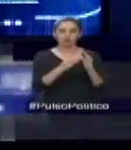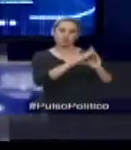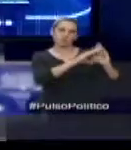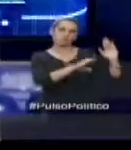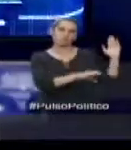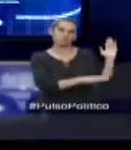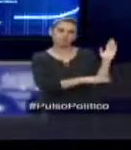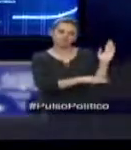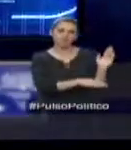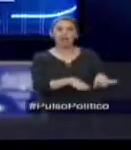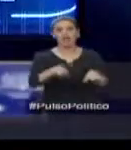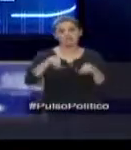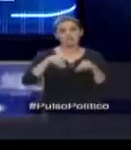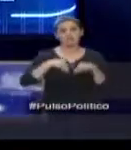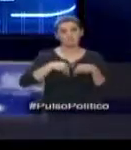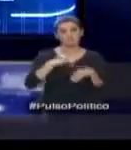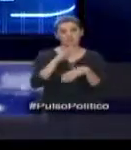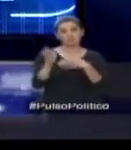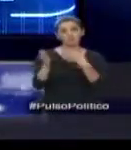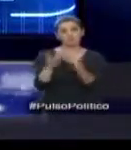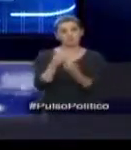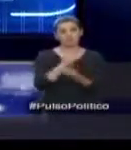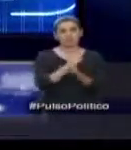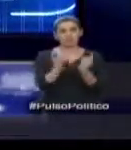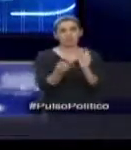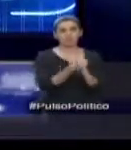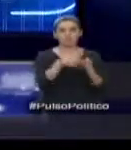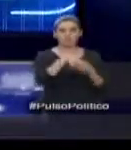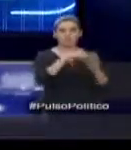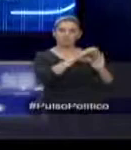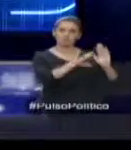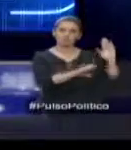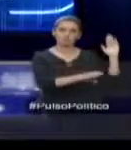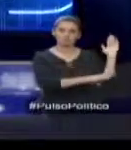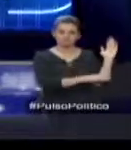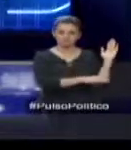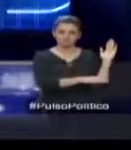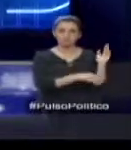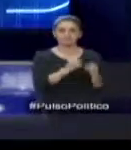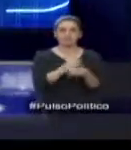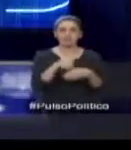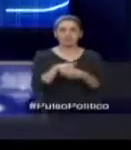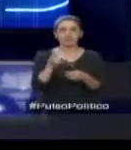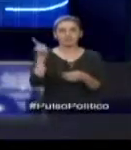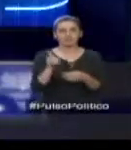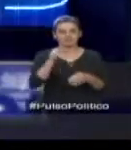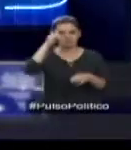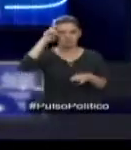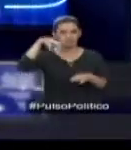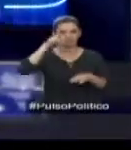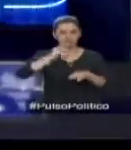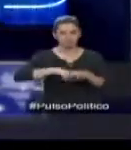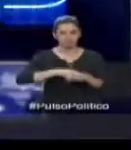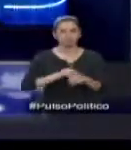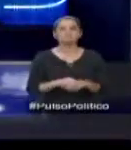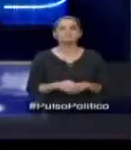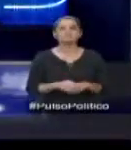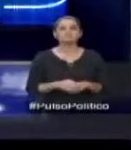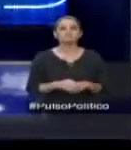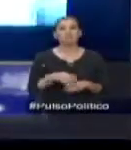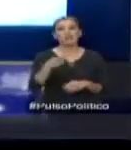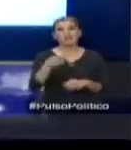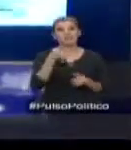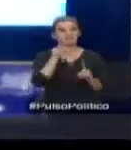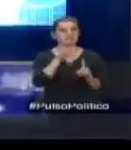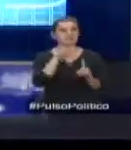dieron luz verde para que las propuestas de enmiendas a la constitución de montecristi se transmiten en la asamblea nacional el tema desató críticas